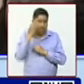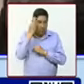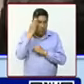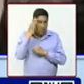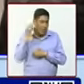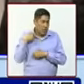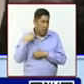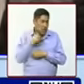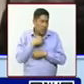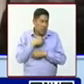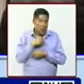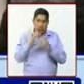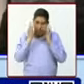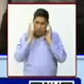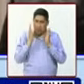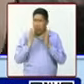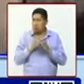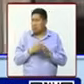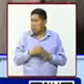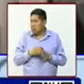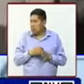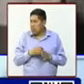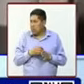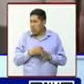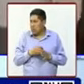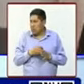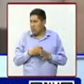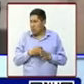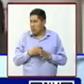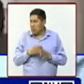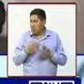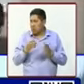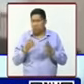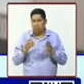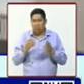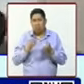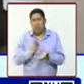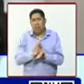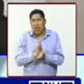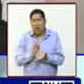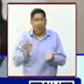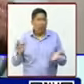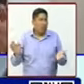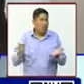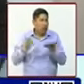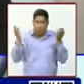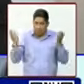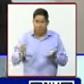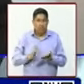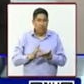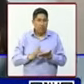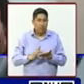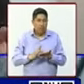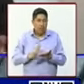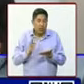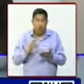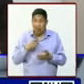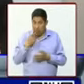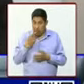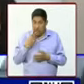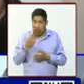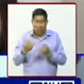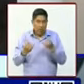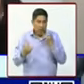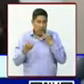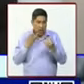que continúa recibiendo la atención, los diagnósticos, la atención requerida, los tratamientos. Sin embargo, nos informaron